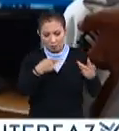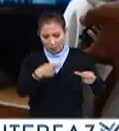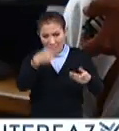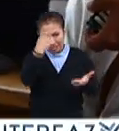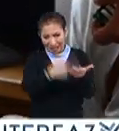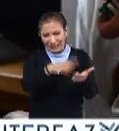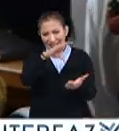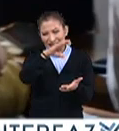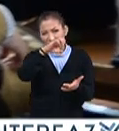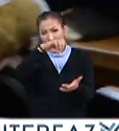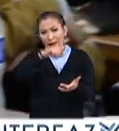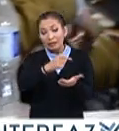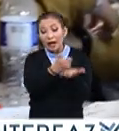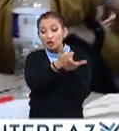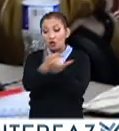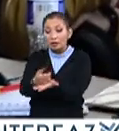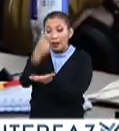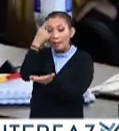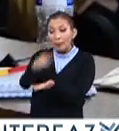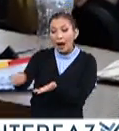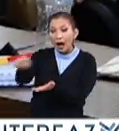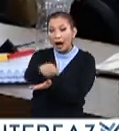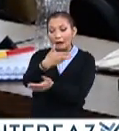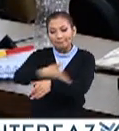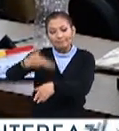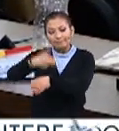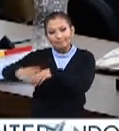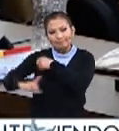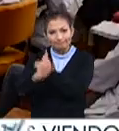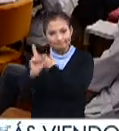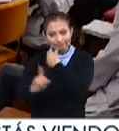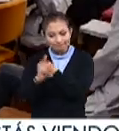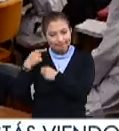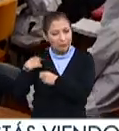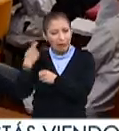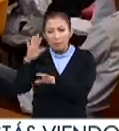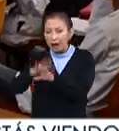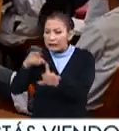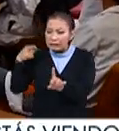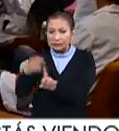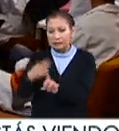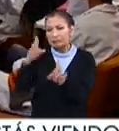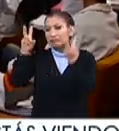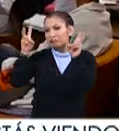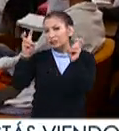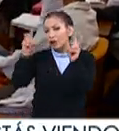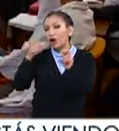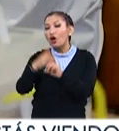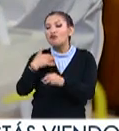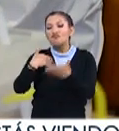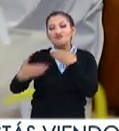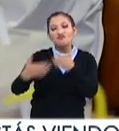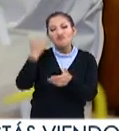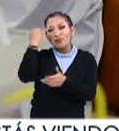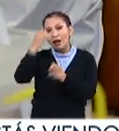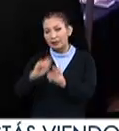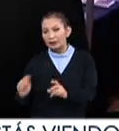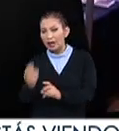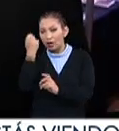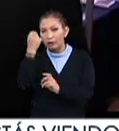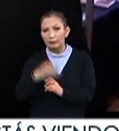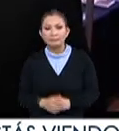desarrollados en el CIMAT contribuyen notoriamente a la solución de problemas, específicamente en los relacionados con la innovación